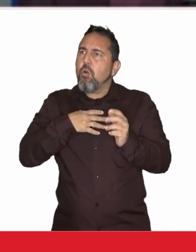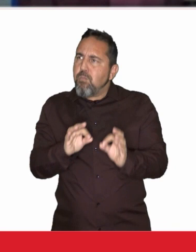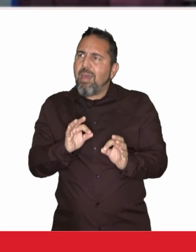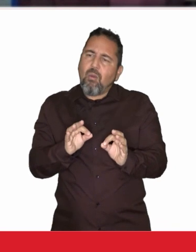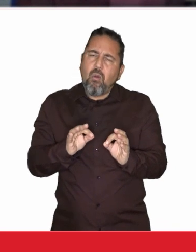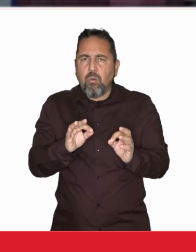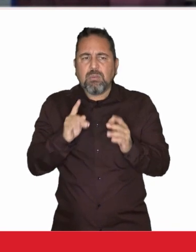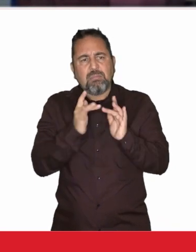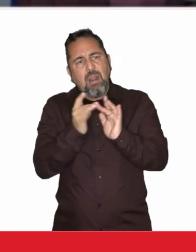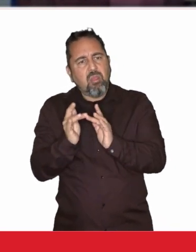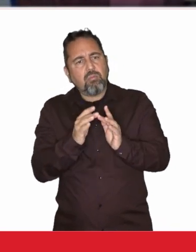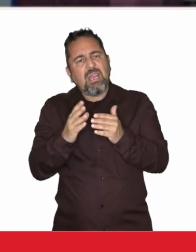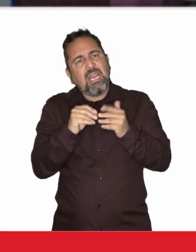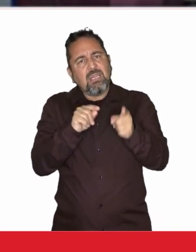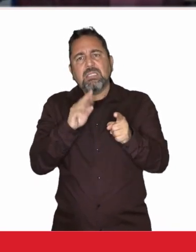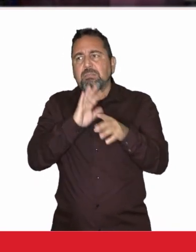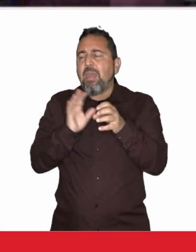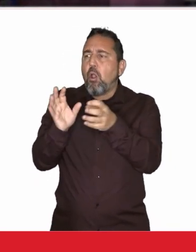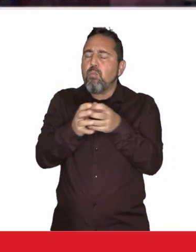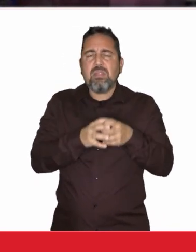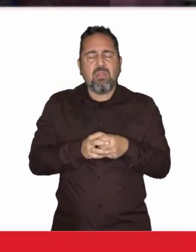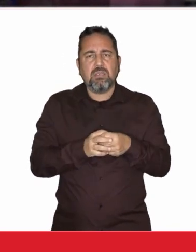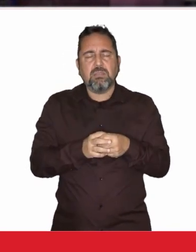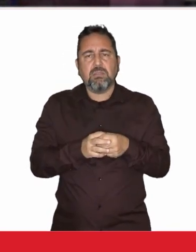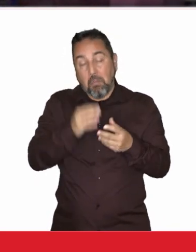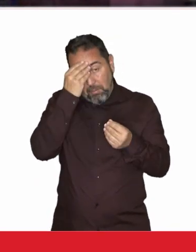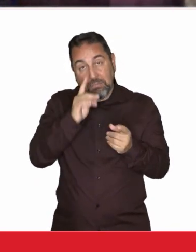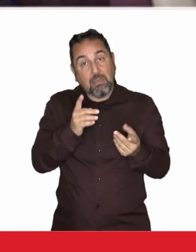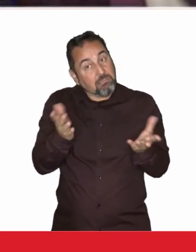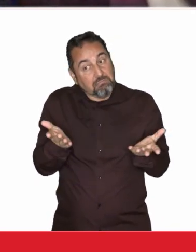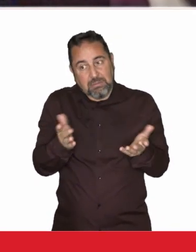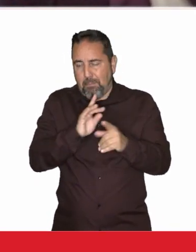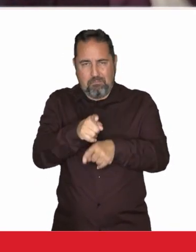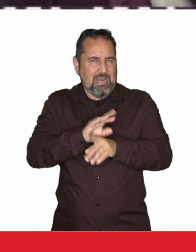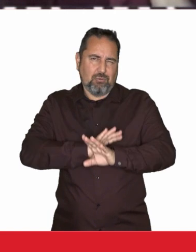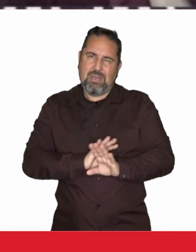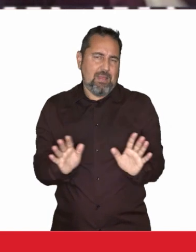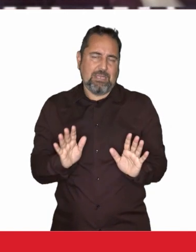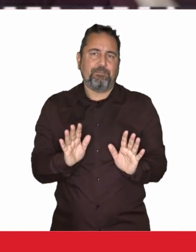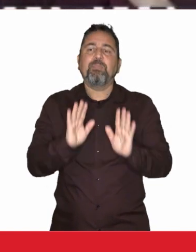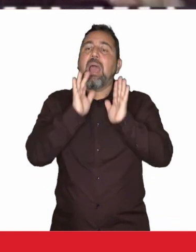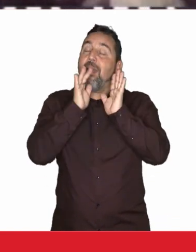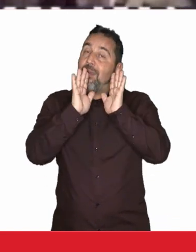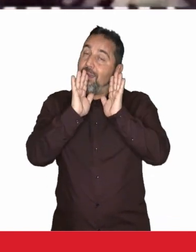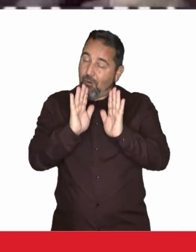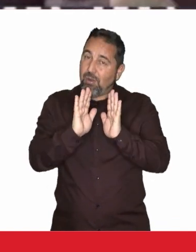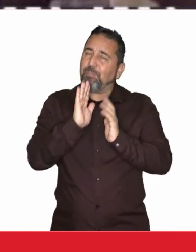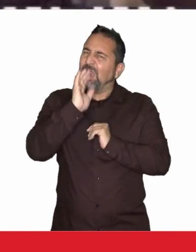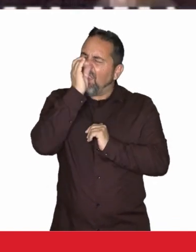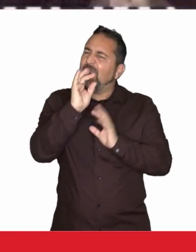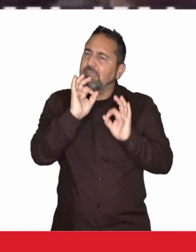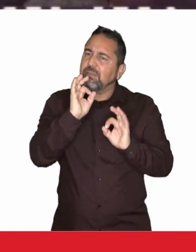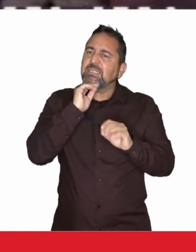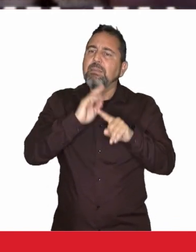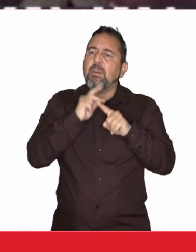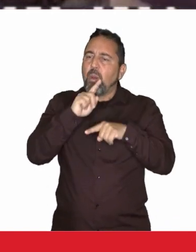puedo tener una relación con clientes a través de comunidades. ¿Sí? Nada más que para eso. Ahora, con la misma